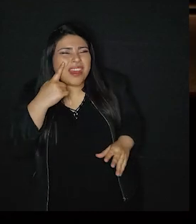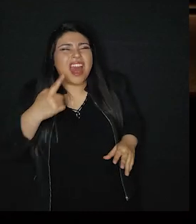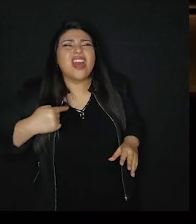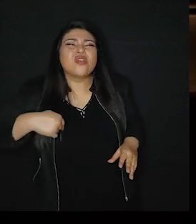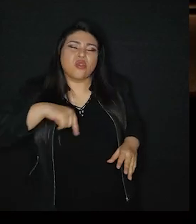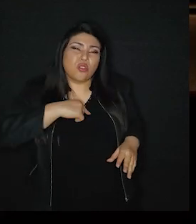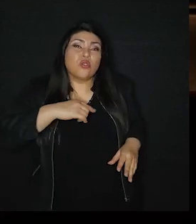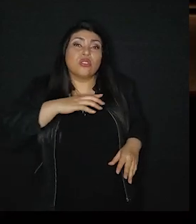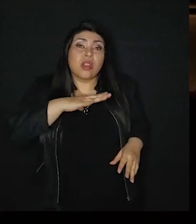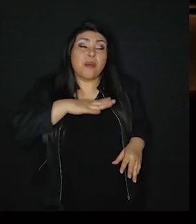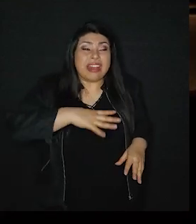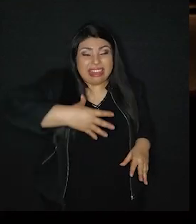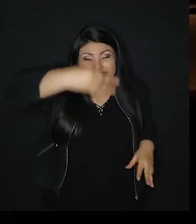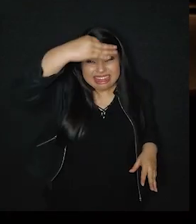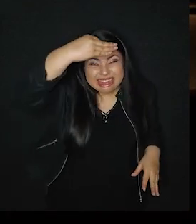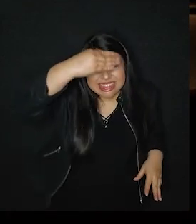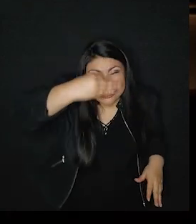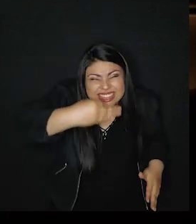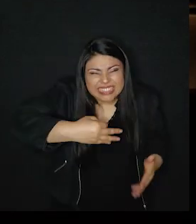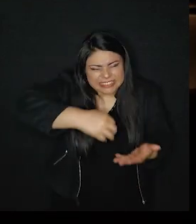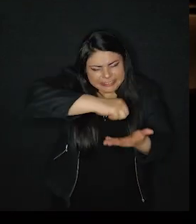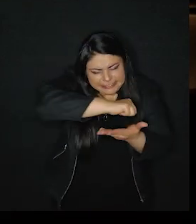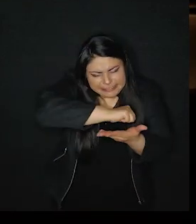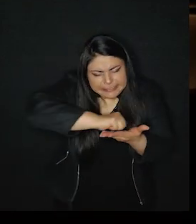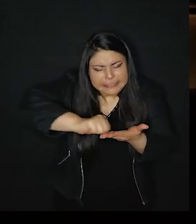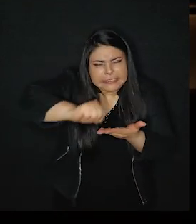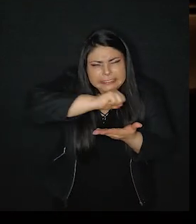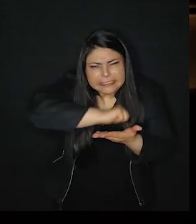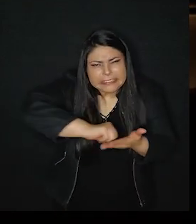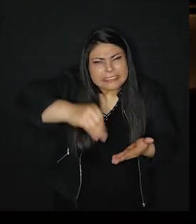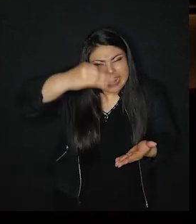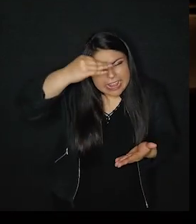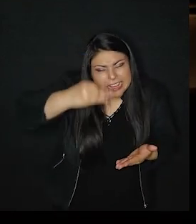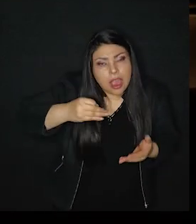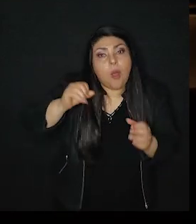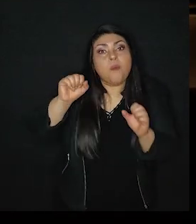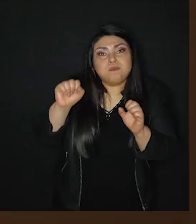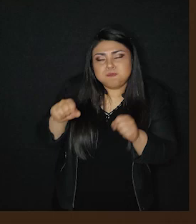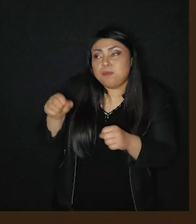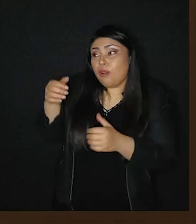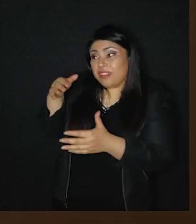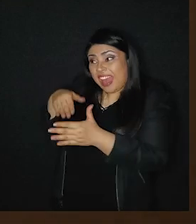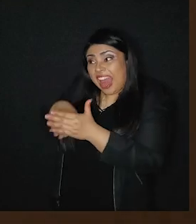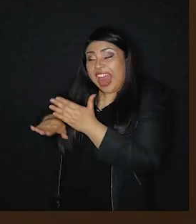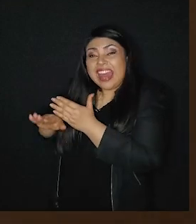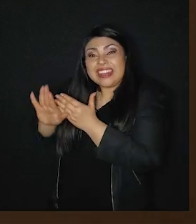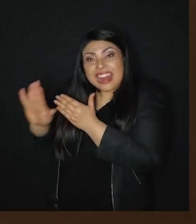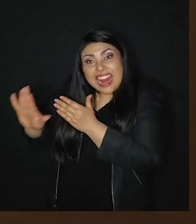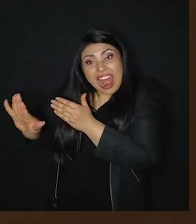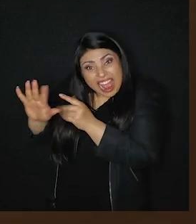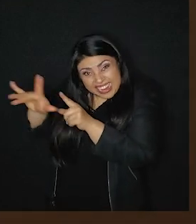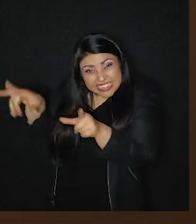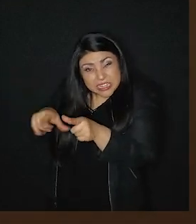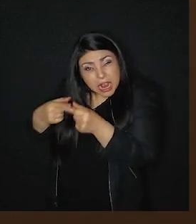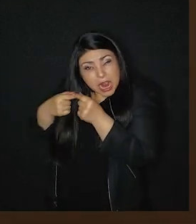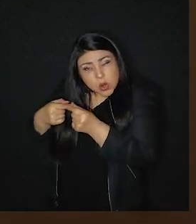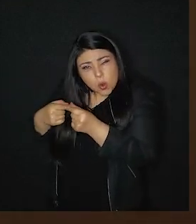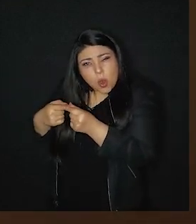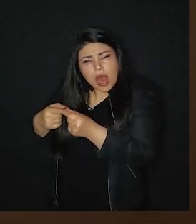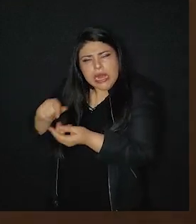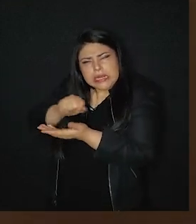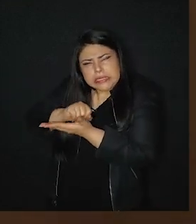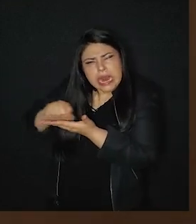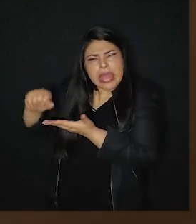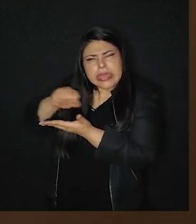antes de entrar al lugar santísimo porque si no tenías esta misma esencia de Dios caías muerto Dios es bueno Dios